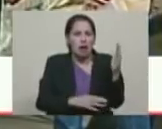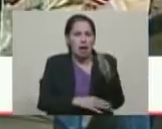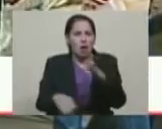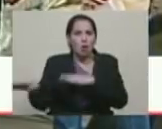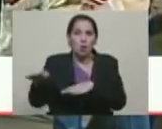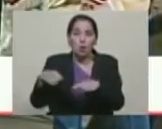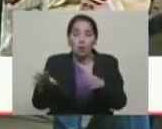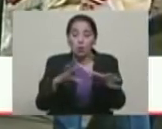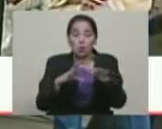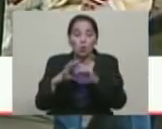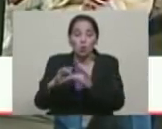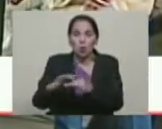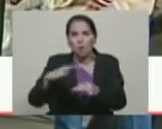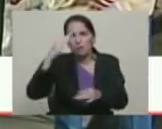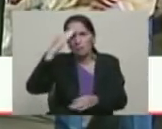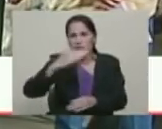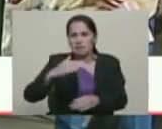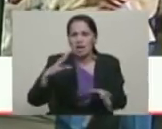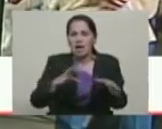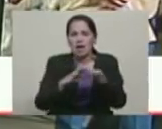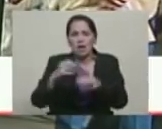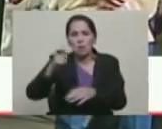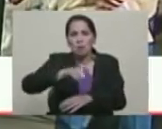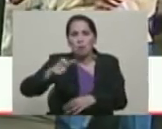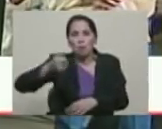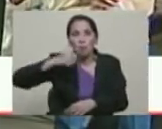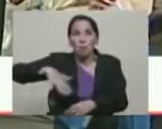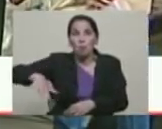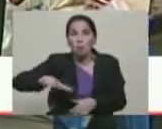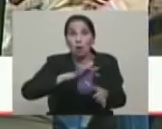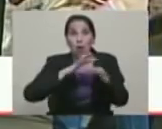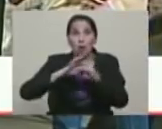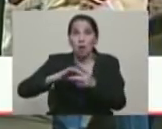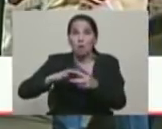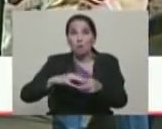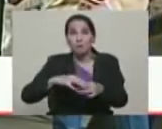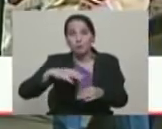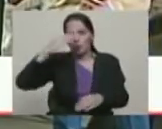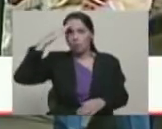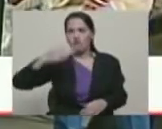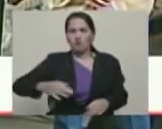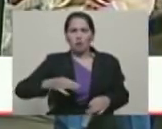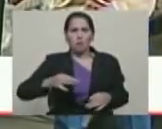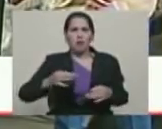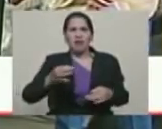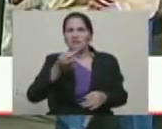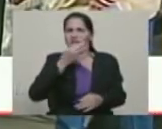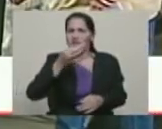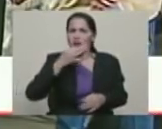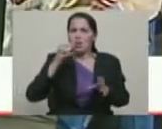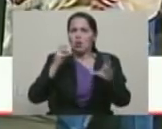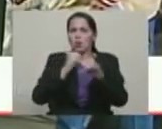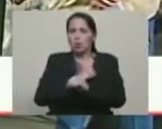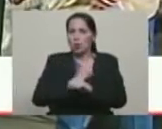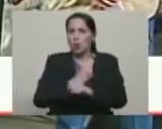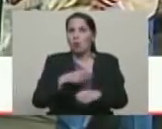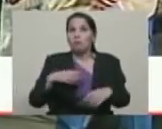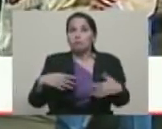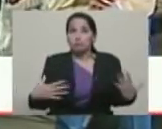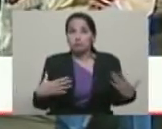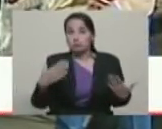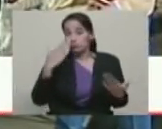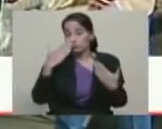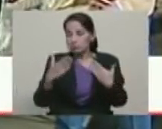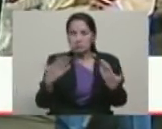Unión Cívico-Militar, siempre la Unión Cívico-Militar, el uniforme verde olivo al frente de todas las tareas. Eso es lo que no puede entender